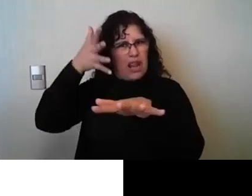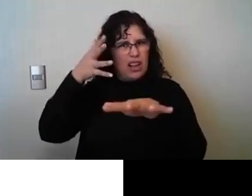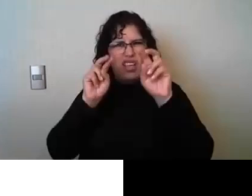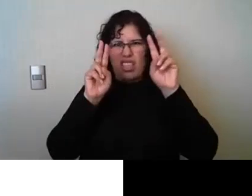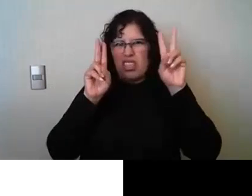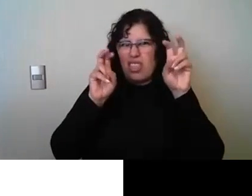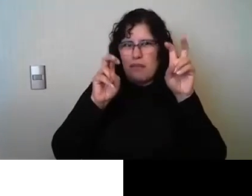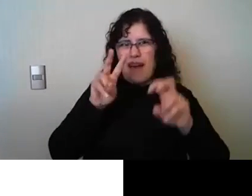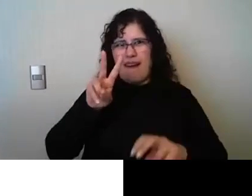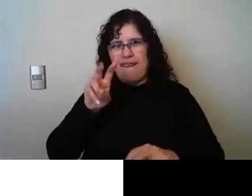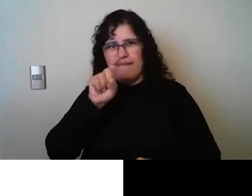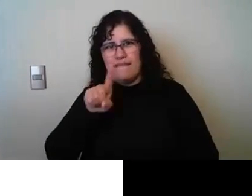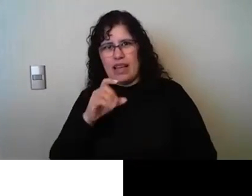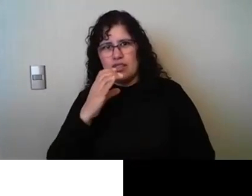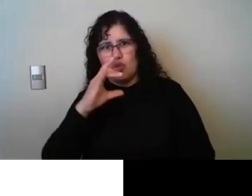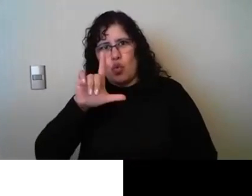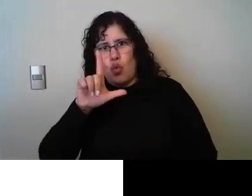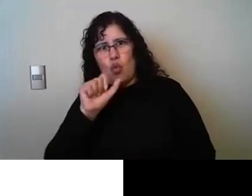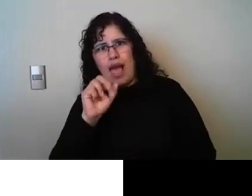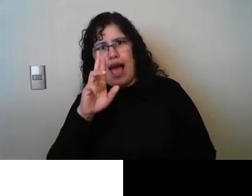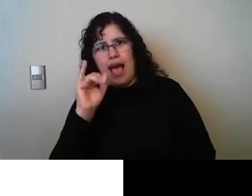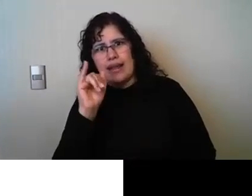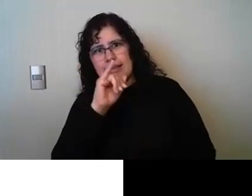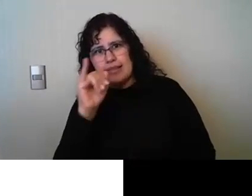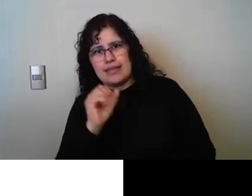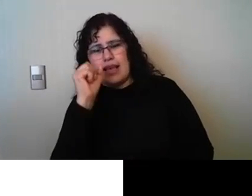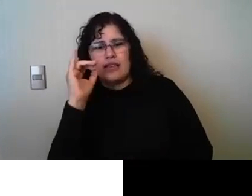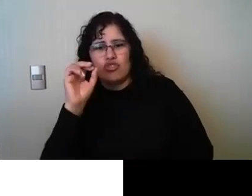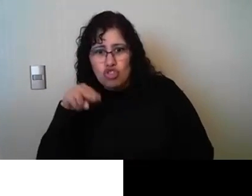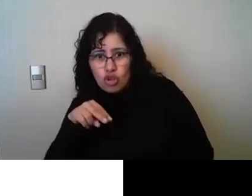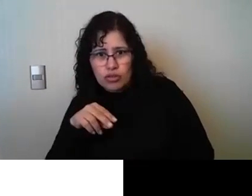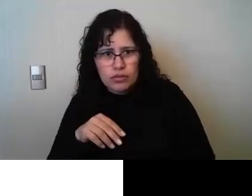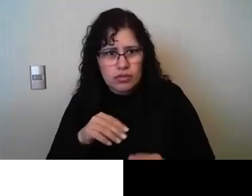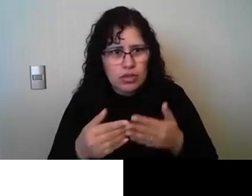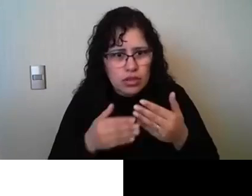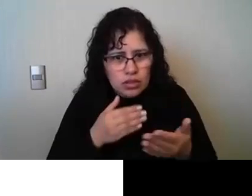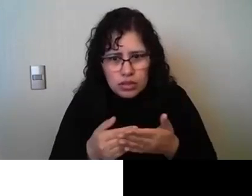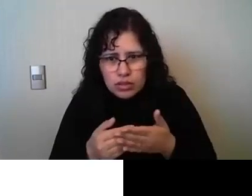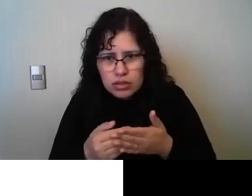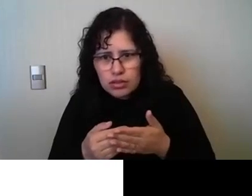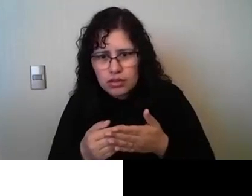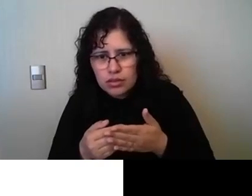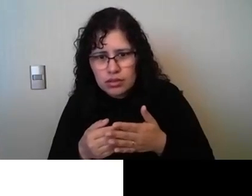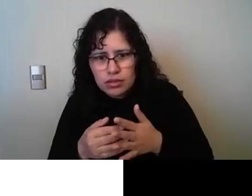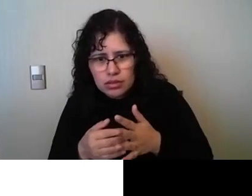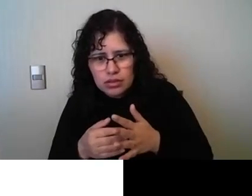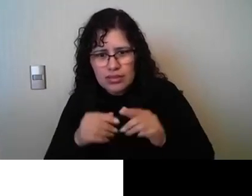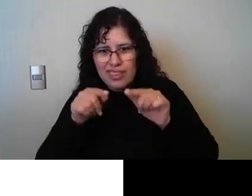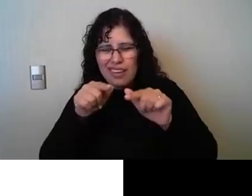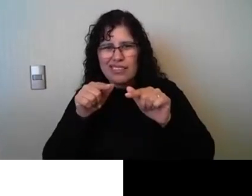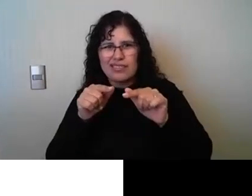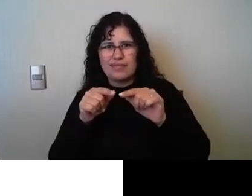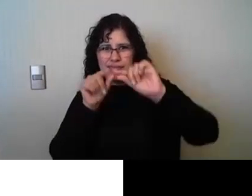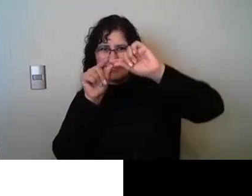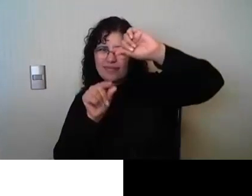vascularización, que este es un territorio, parte de todo esto es un territorio de la arteria cerebral media,